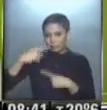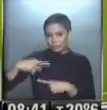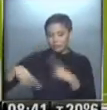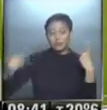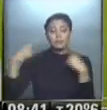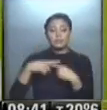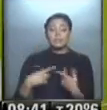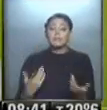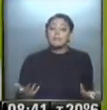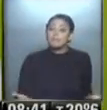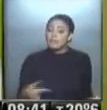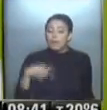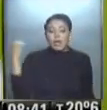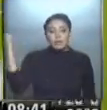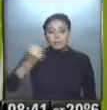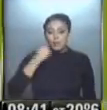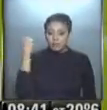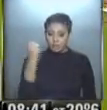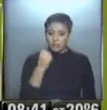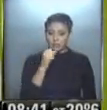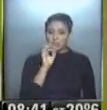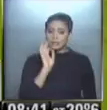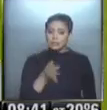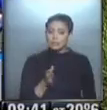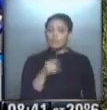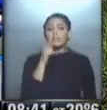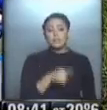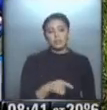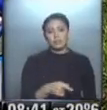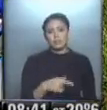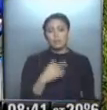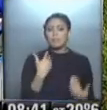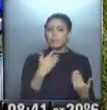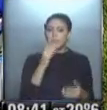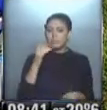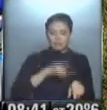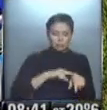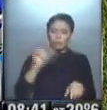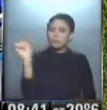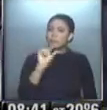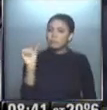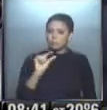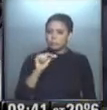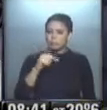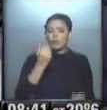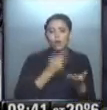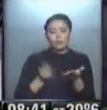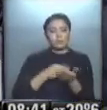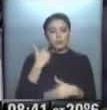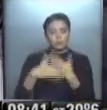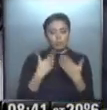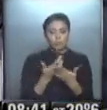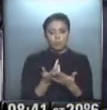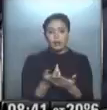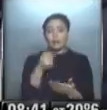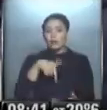convocatorias. Pero bueno, lo importante es saber que lo va a poder tener dentro de muy poco tiempo. Ramón Díaz ya